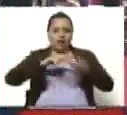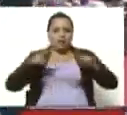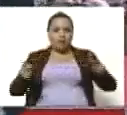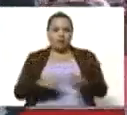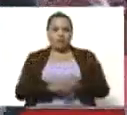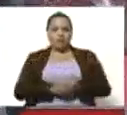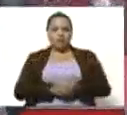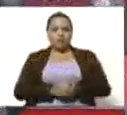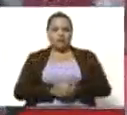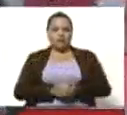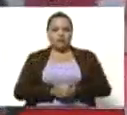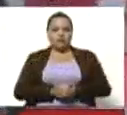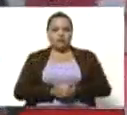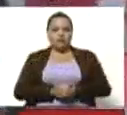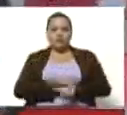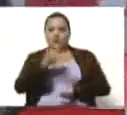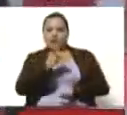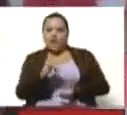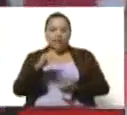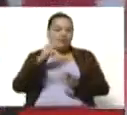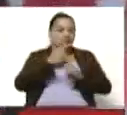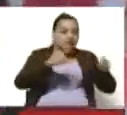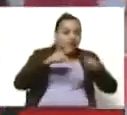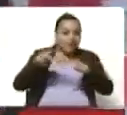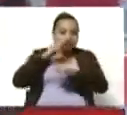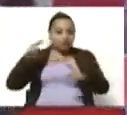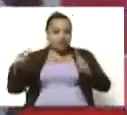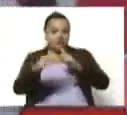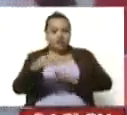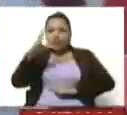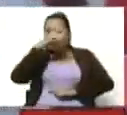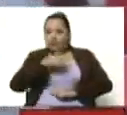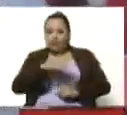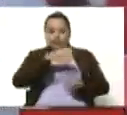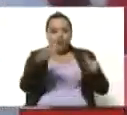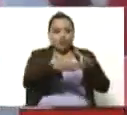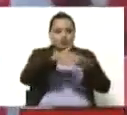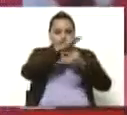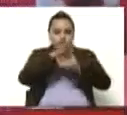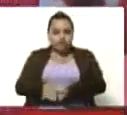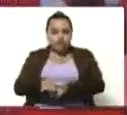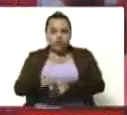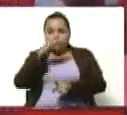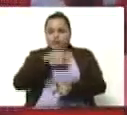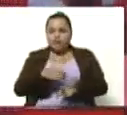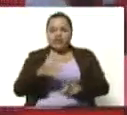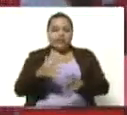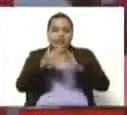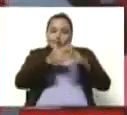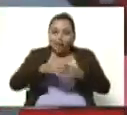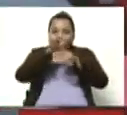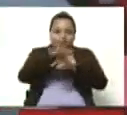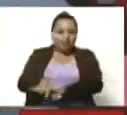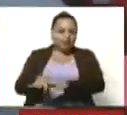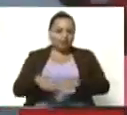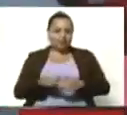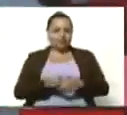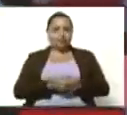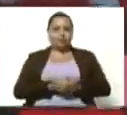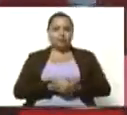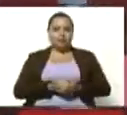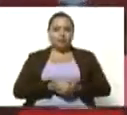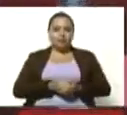donde vive el multilateralismo donde no hayan hegemonismo ni hayan imperialismo Así que desde